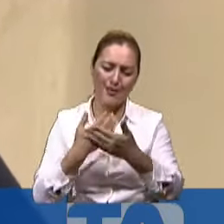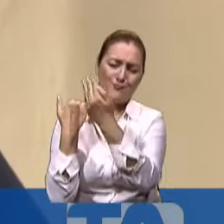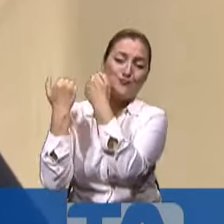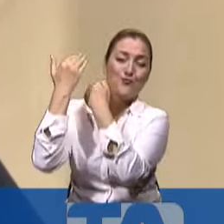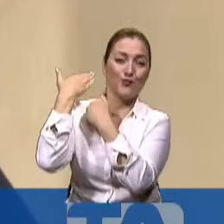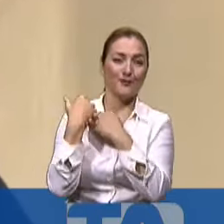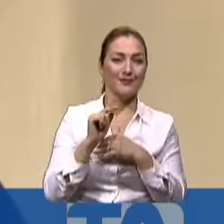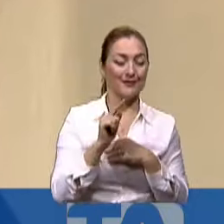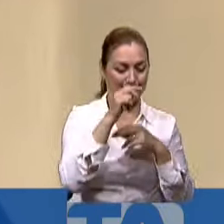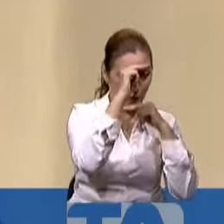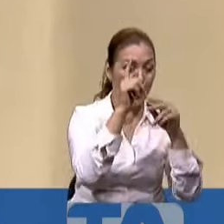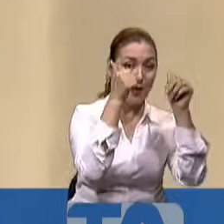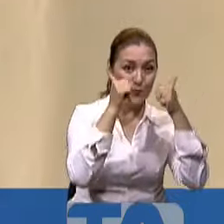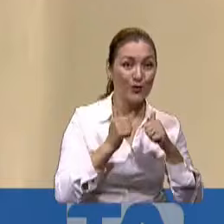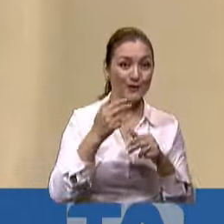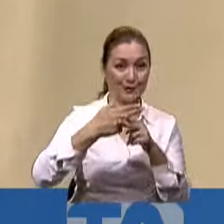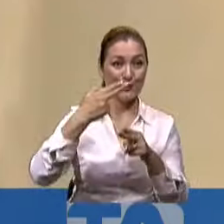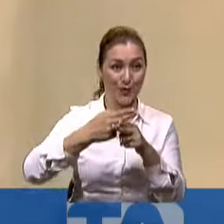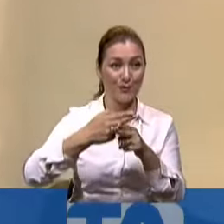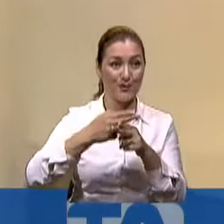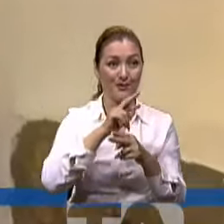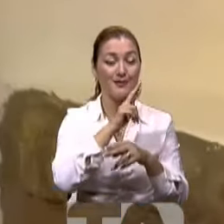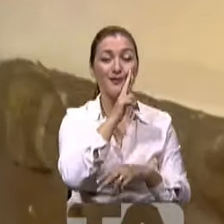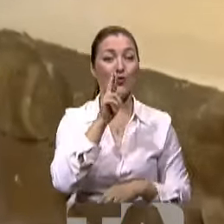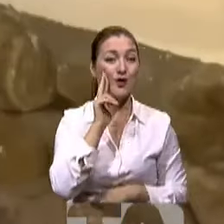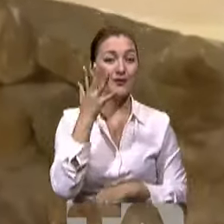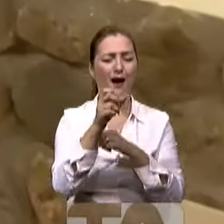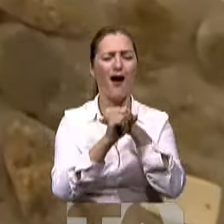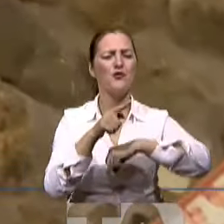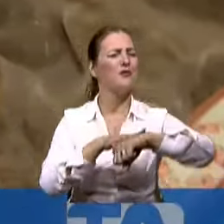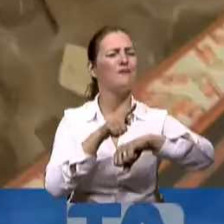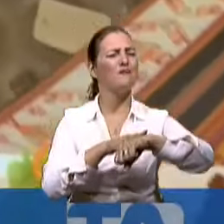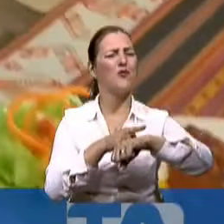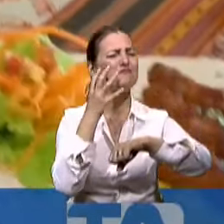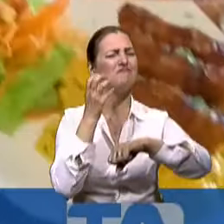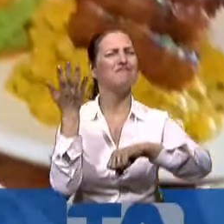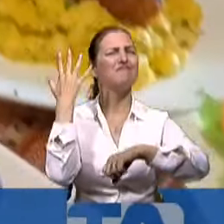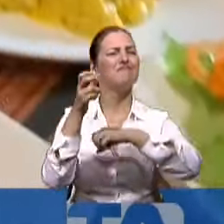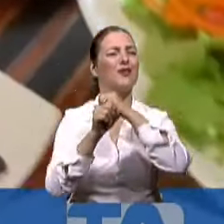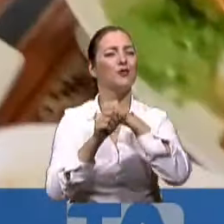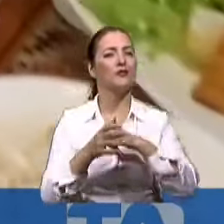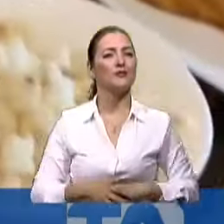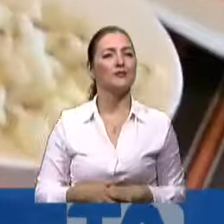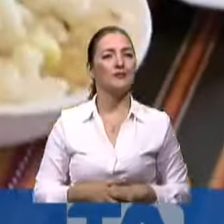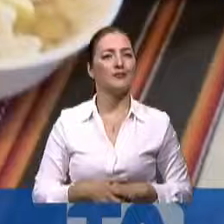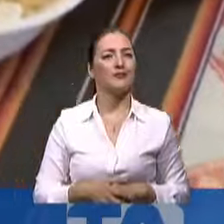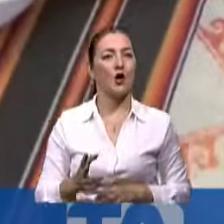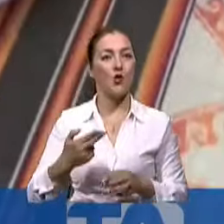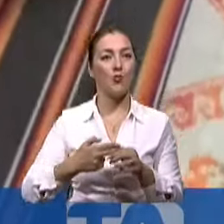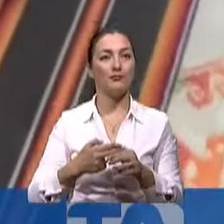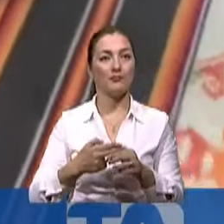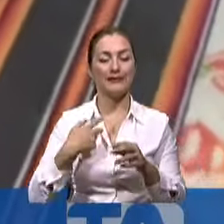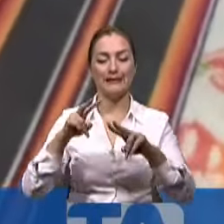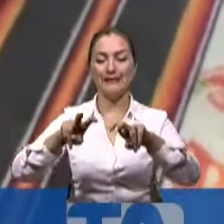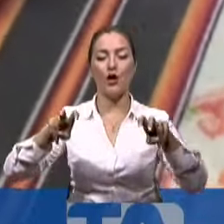Tu abuelita, en honor a ella, lleva el nombre justamente este restaurante. ¿Comenzó hace cuánto tiempo y con qué platos? Sí, bueno, nosotros también somos parte del Salón Lolita,